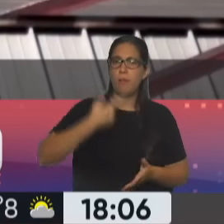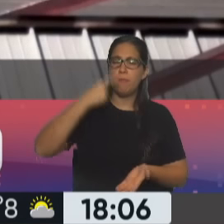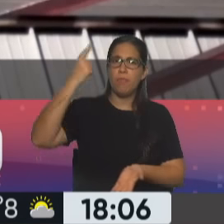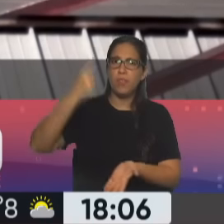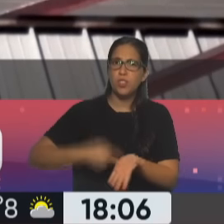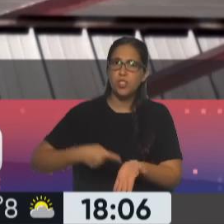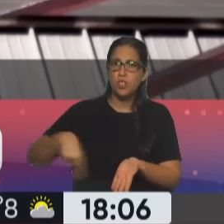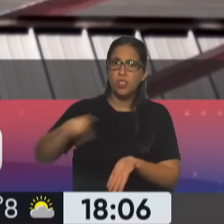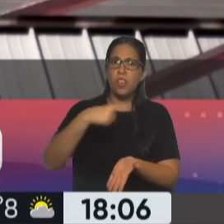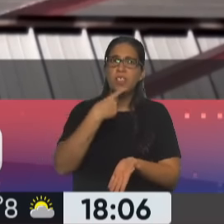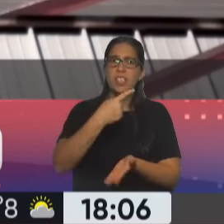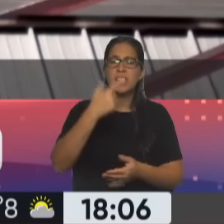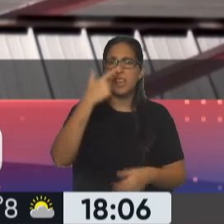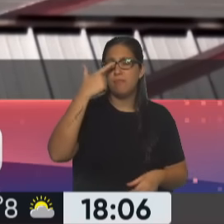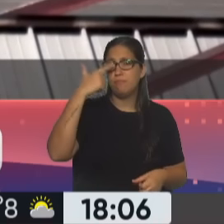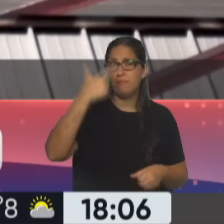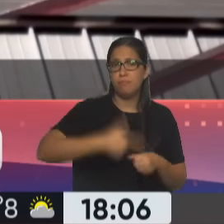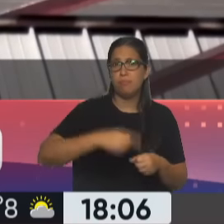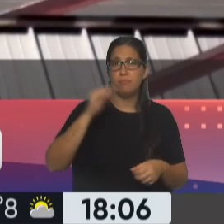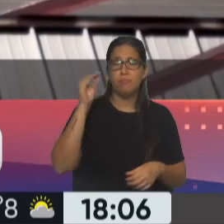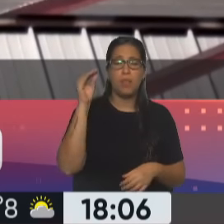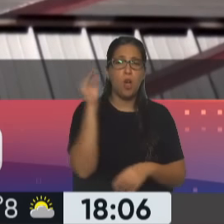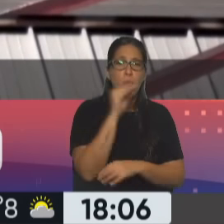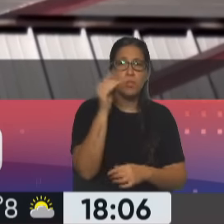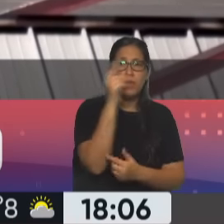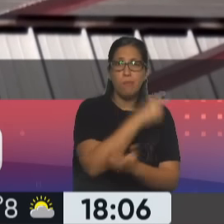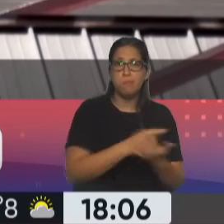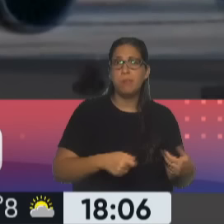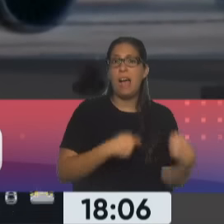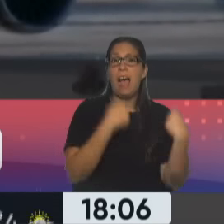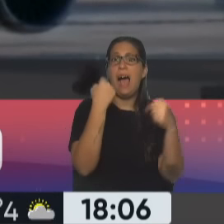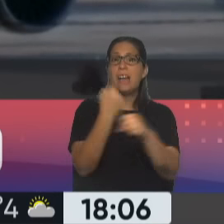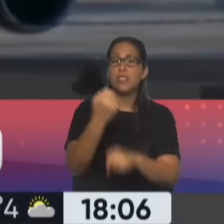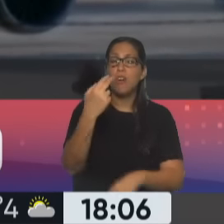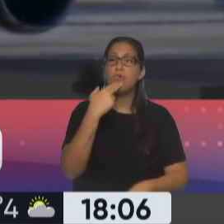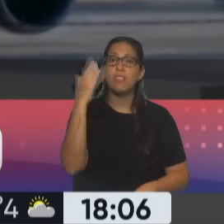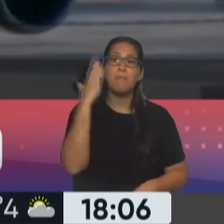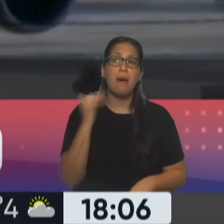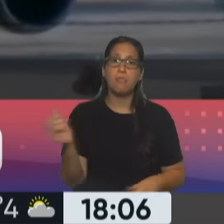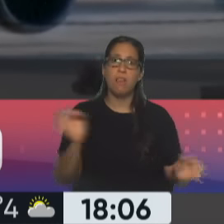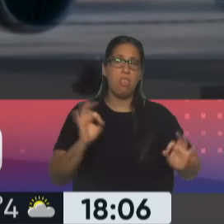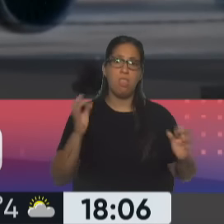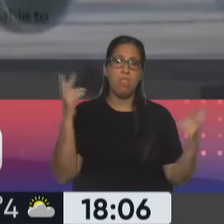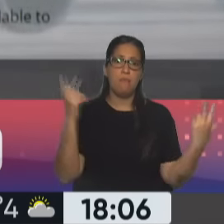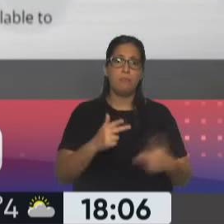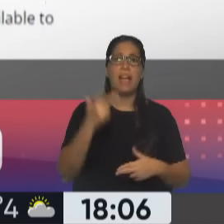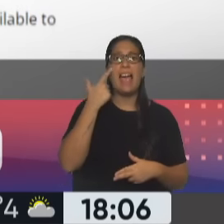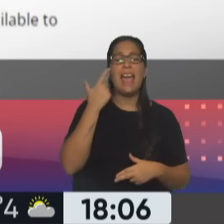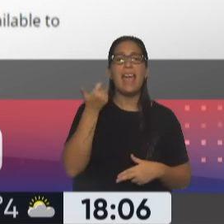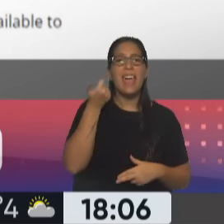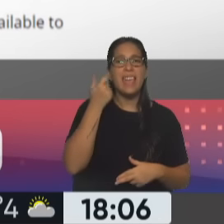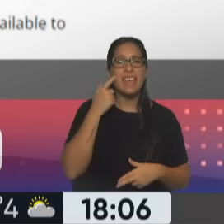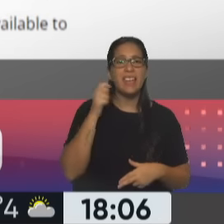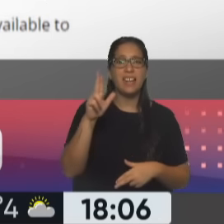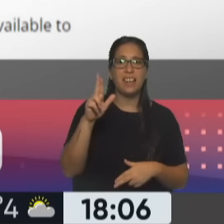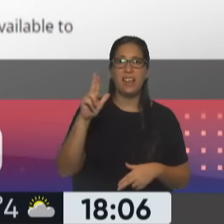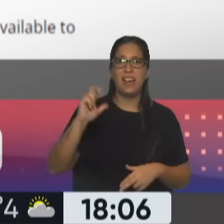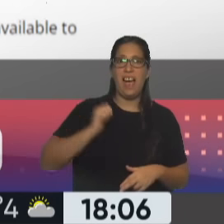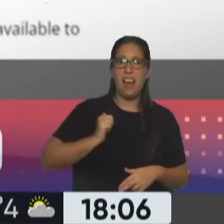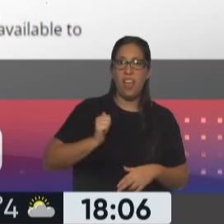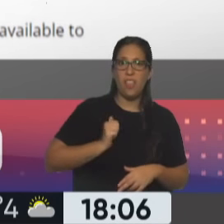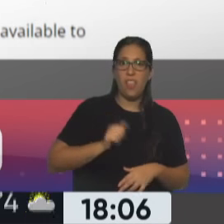no abastecerá de combustibles a las aerolíneas hasta el 11 de marzo. Air Canada fue la primera compañía aérea que